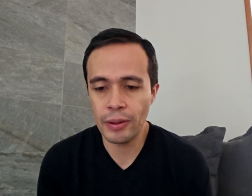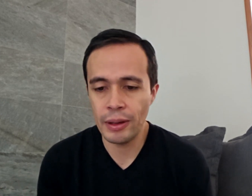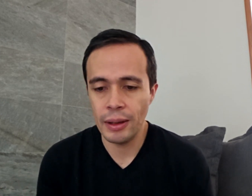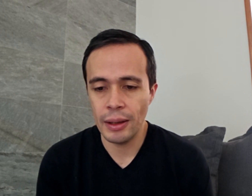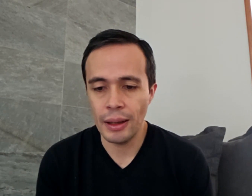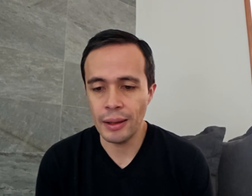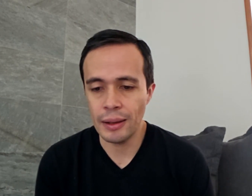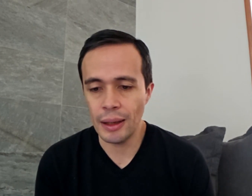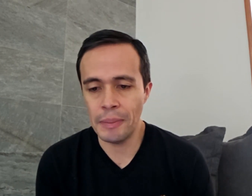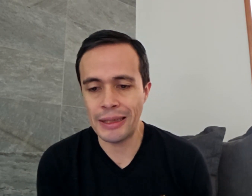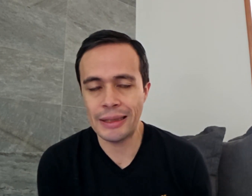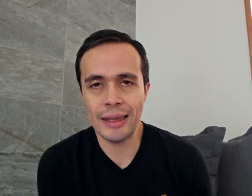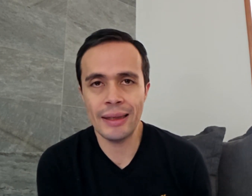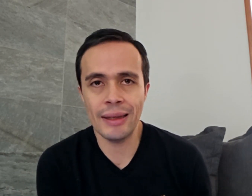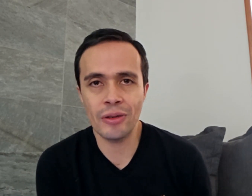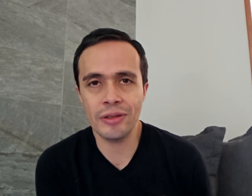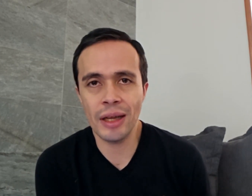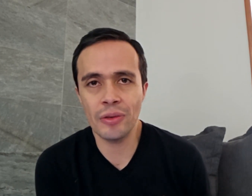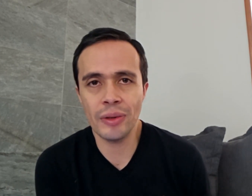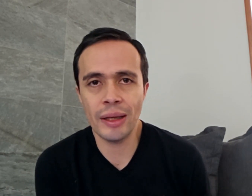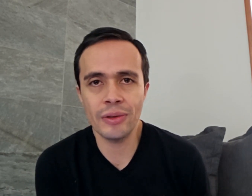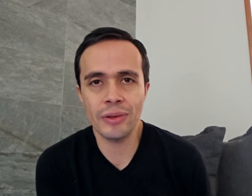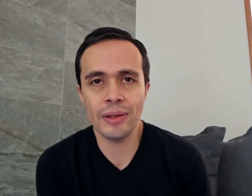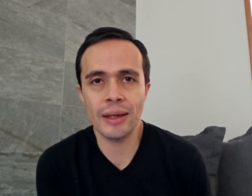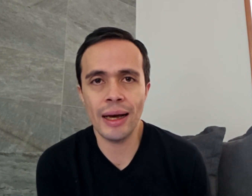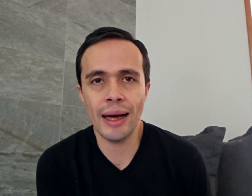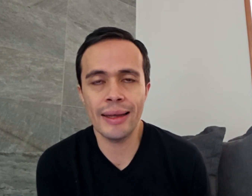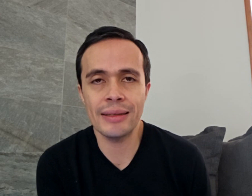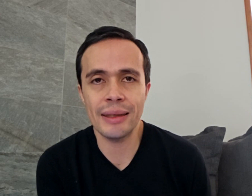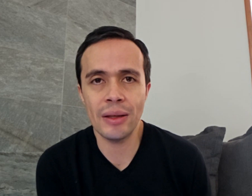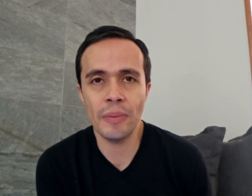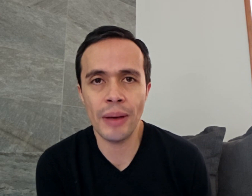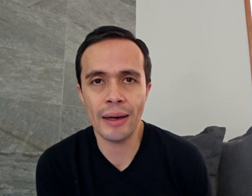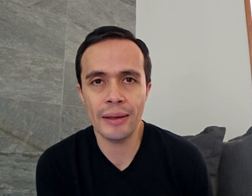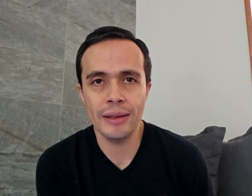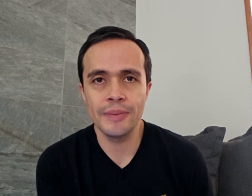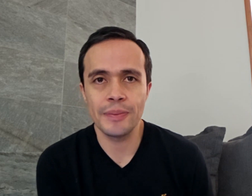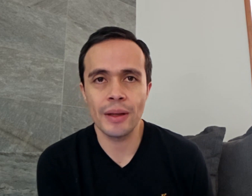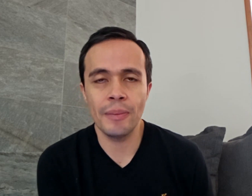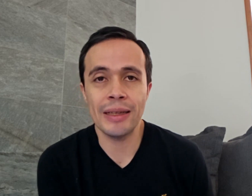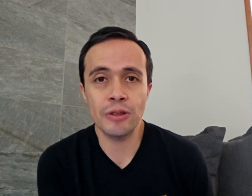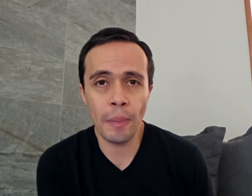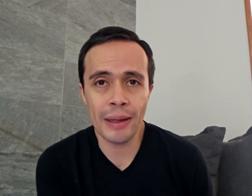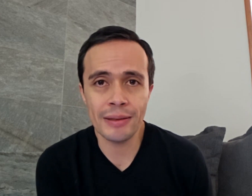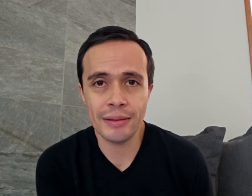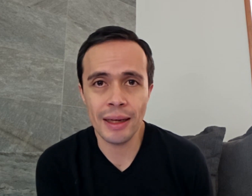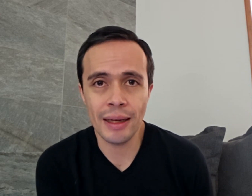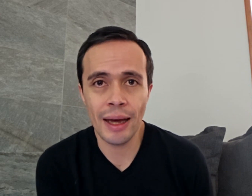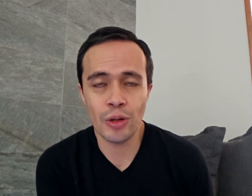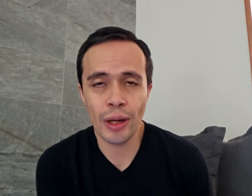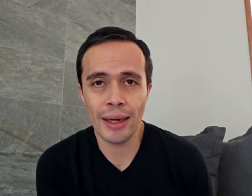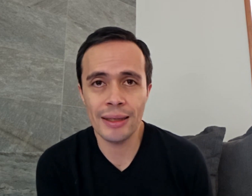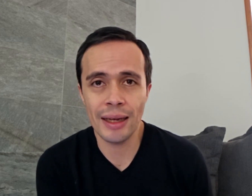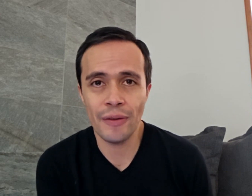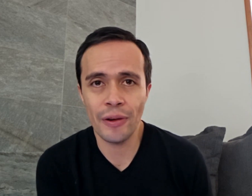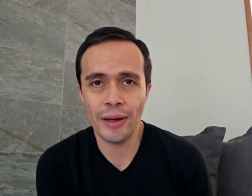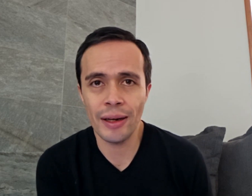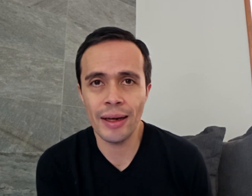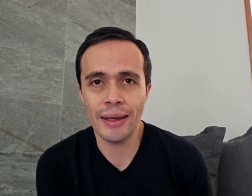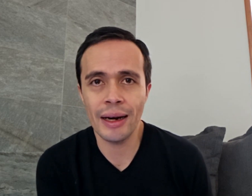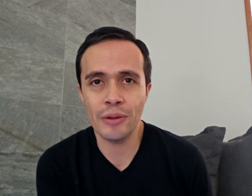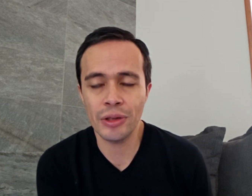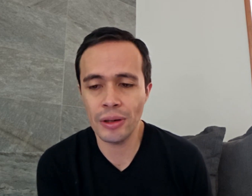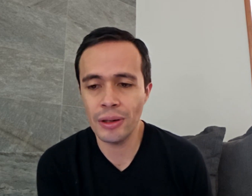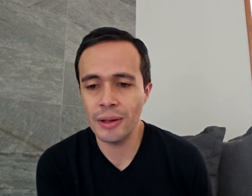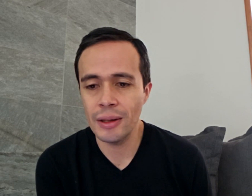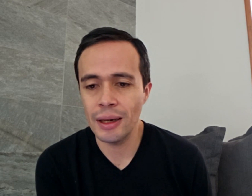Trump, el presidente de los Estados Unidos, ha decidido enviar más tropas allá a Los Ángeles, California.